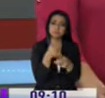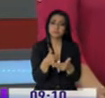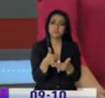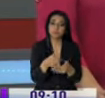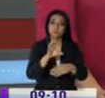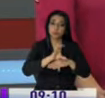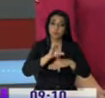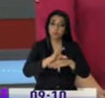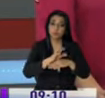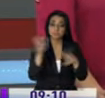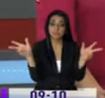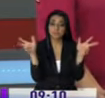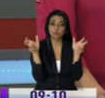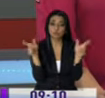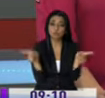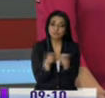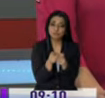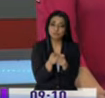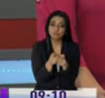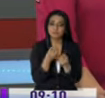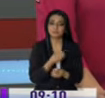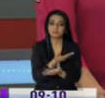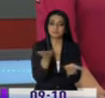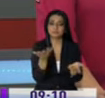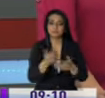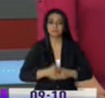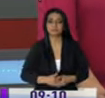nación. Escuchemos un extracto de sus declaraciones.